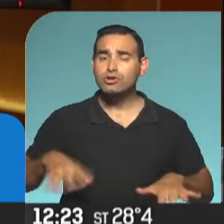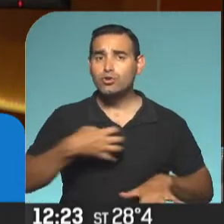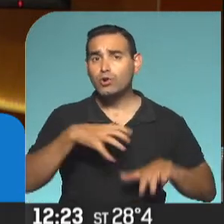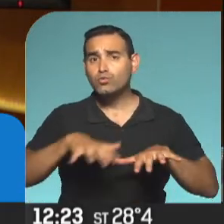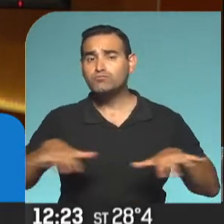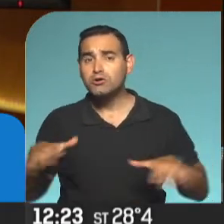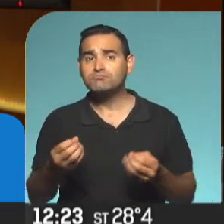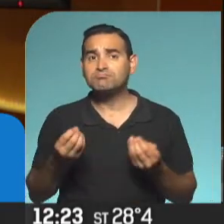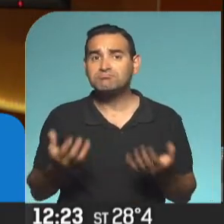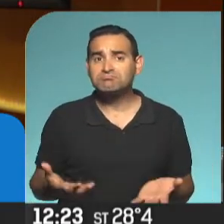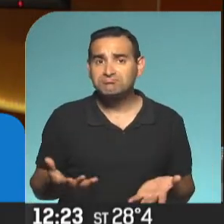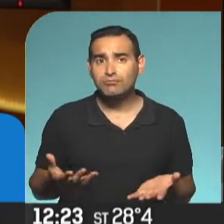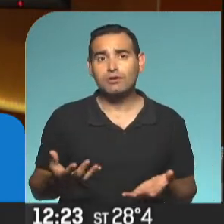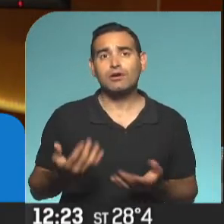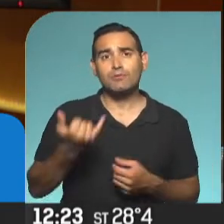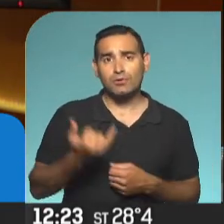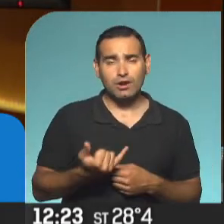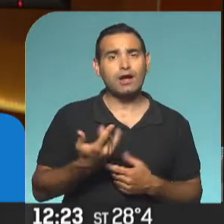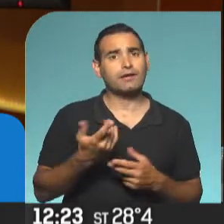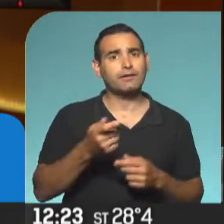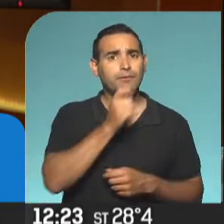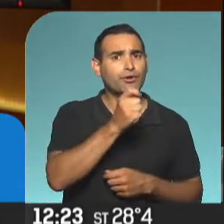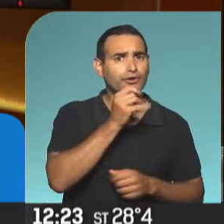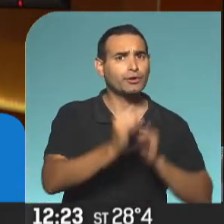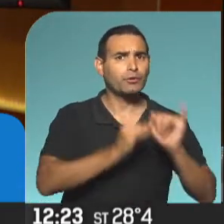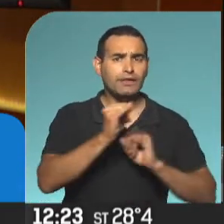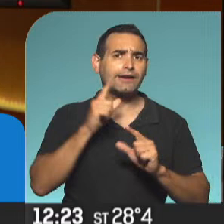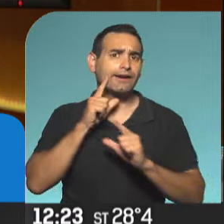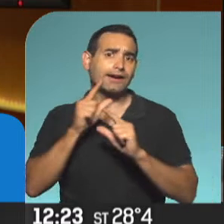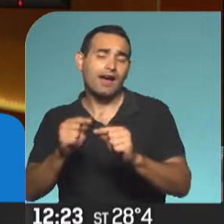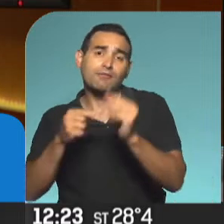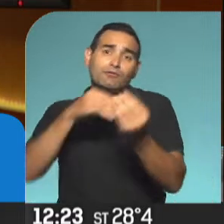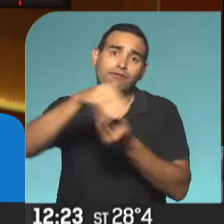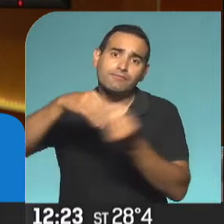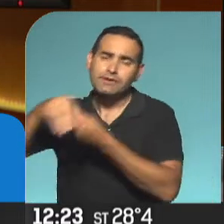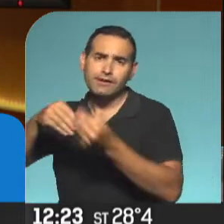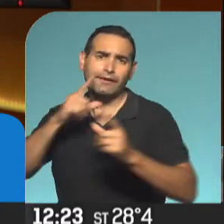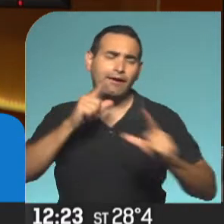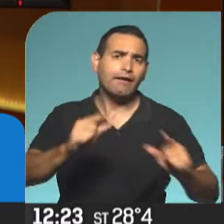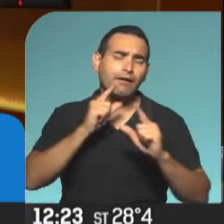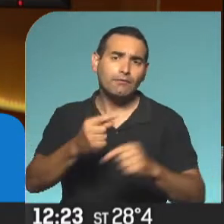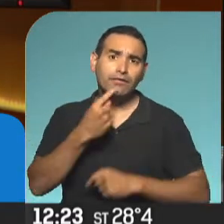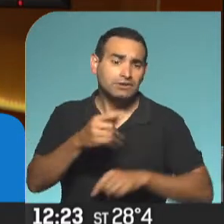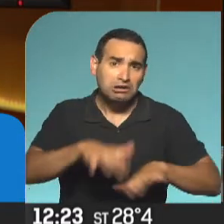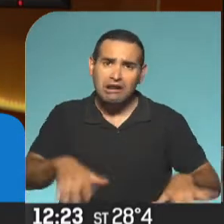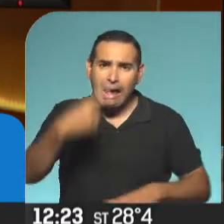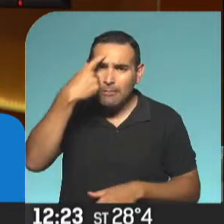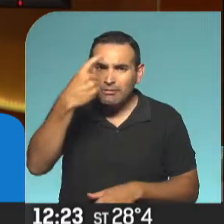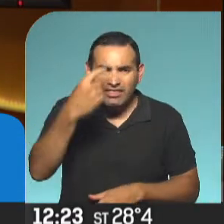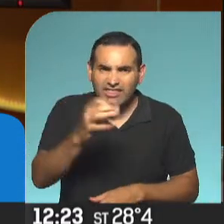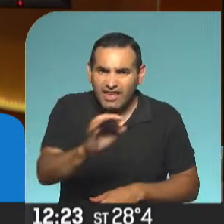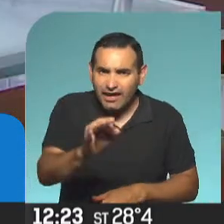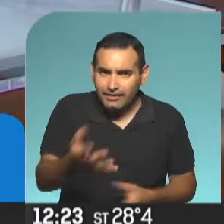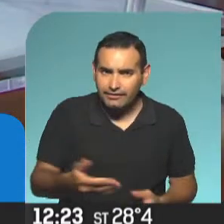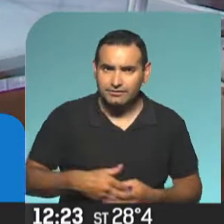alumnos? Habida cuenta de varios artículos periodísticos que dan cuenta de reclamos por parte de familias que indican que los chicos no aprendieron casi